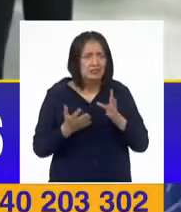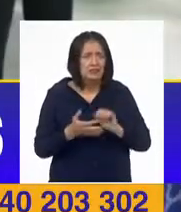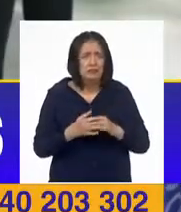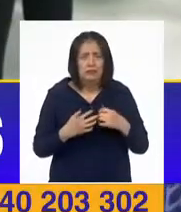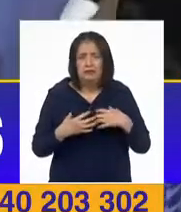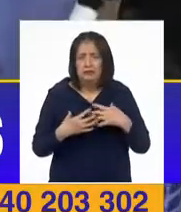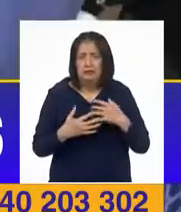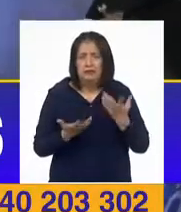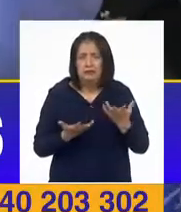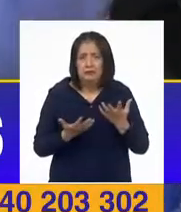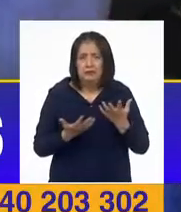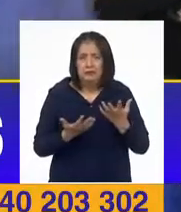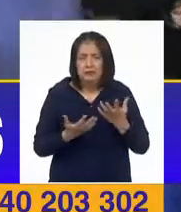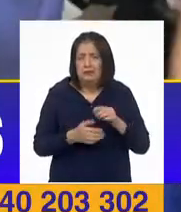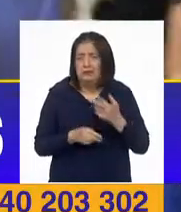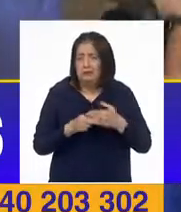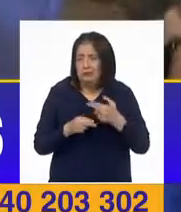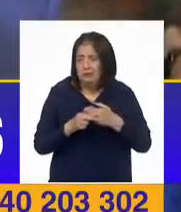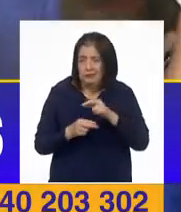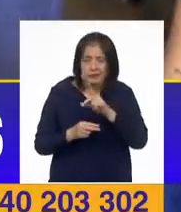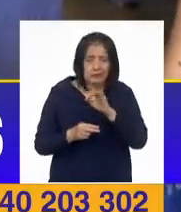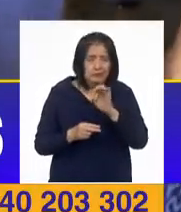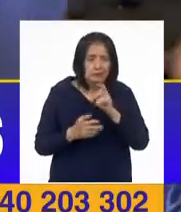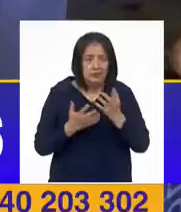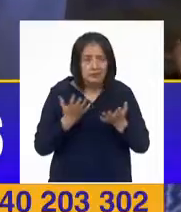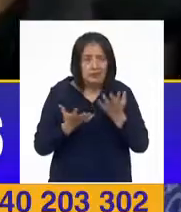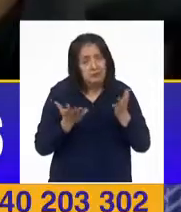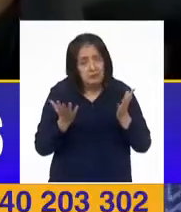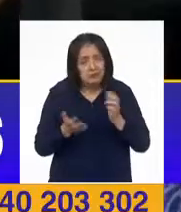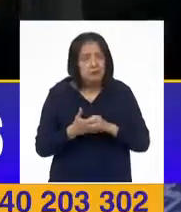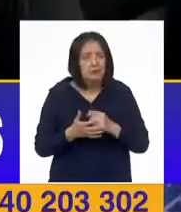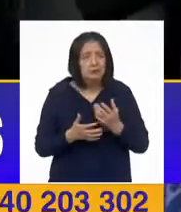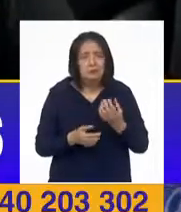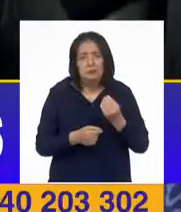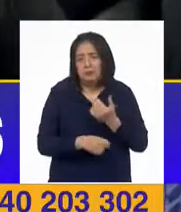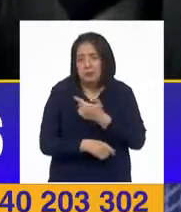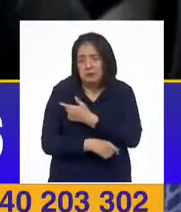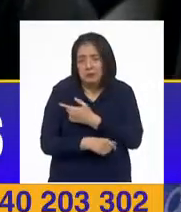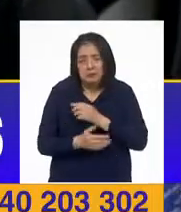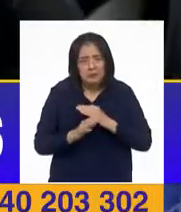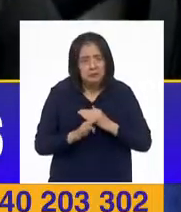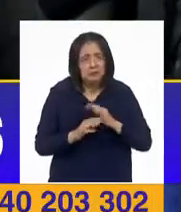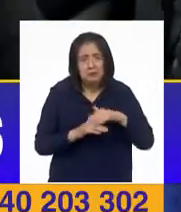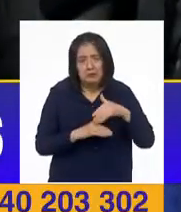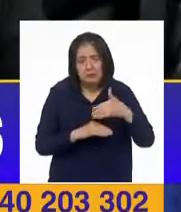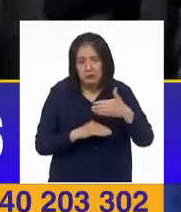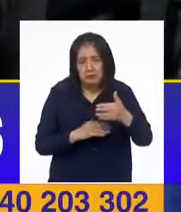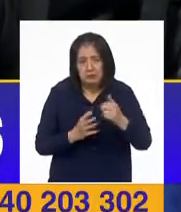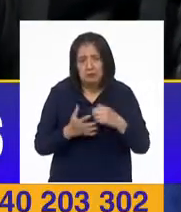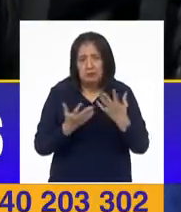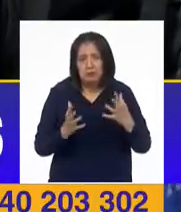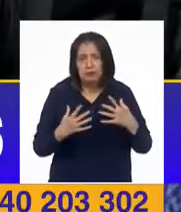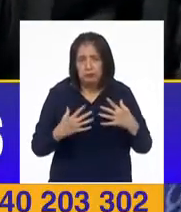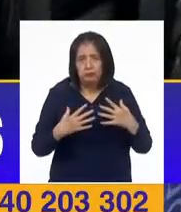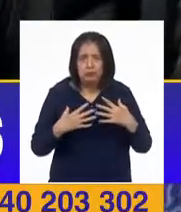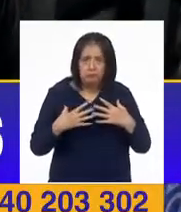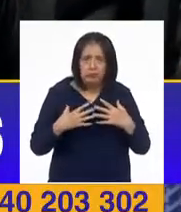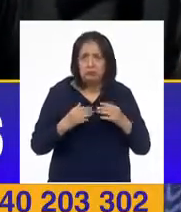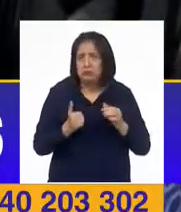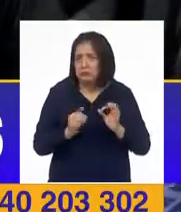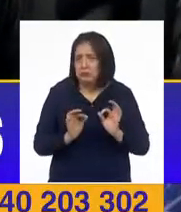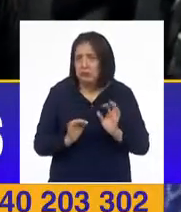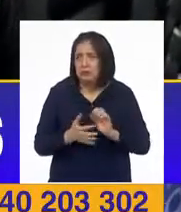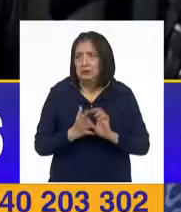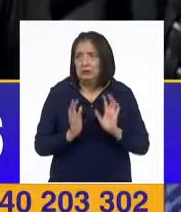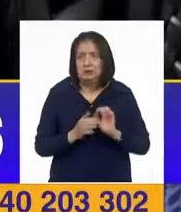una inflamación de los ganglios linfáticos, que puede ser una reacción por la vacuna, pero después de un tiempo todo regresa a su lugar,